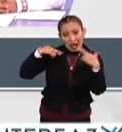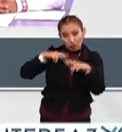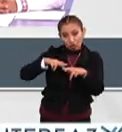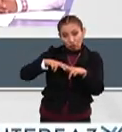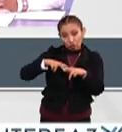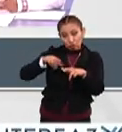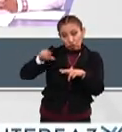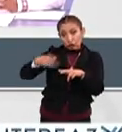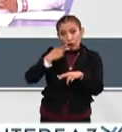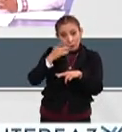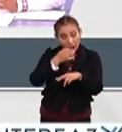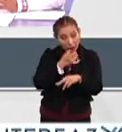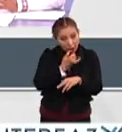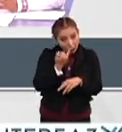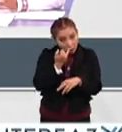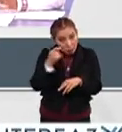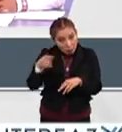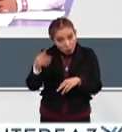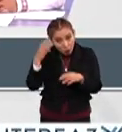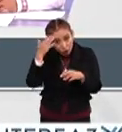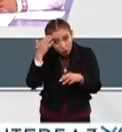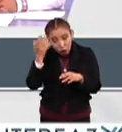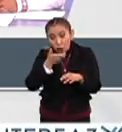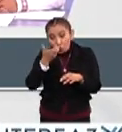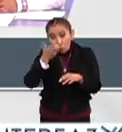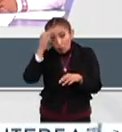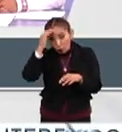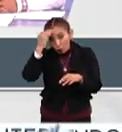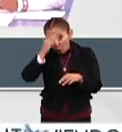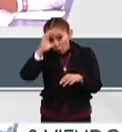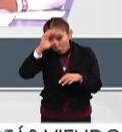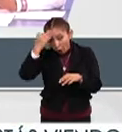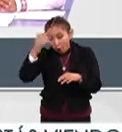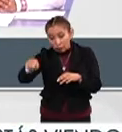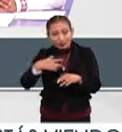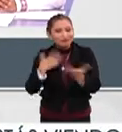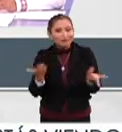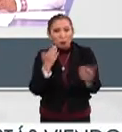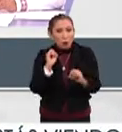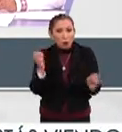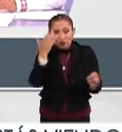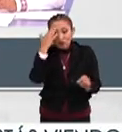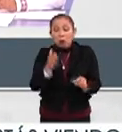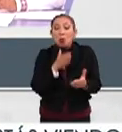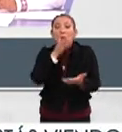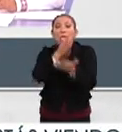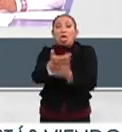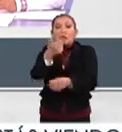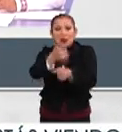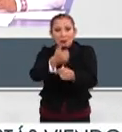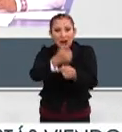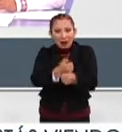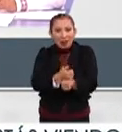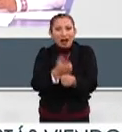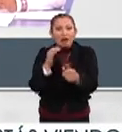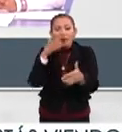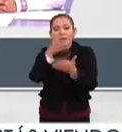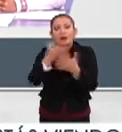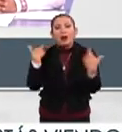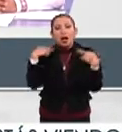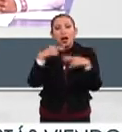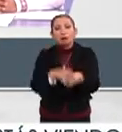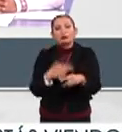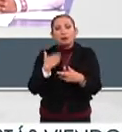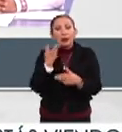profesores que no hablan la lengua, que no conocen la cultura de los niños. Y entonces sigue pasando que en las primarias llegan los